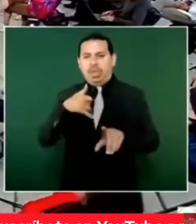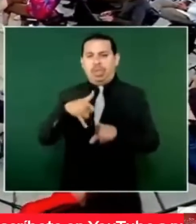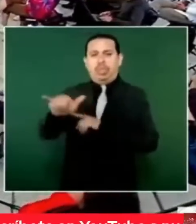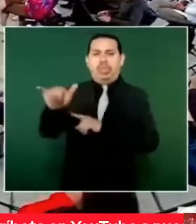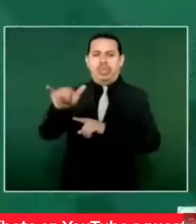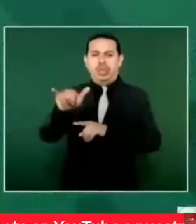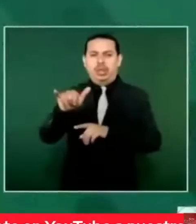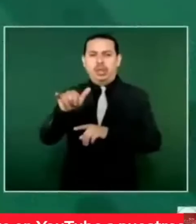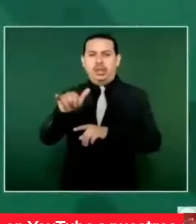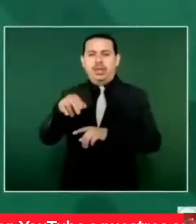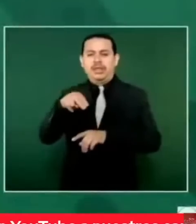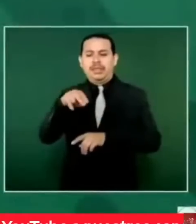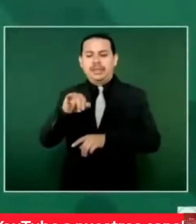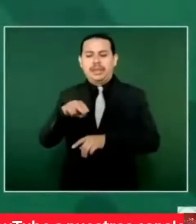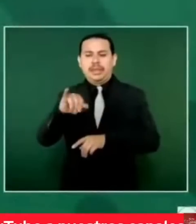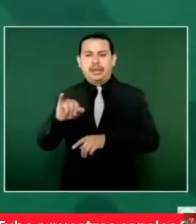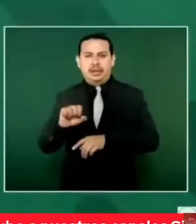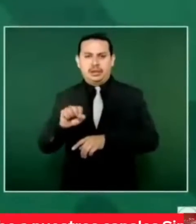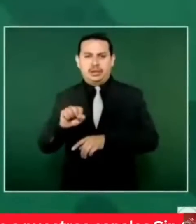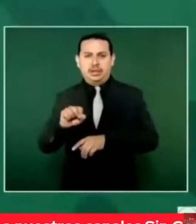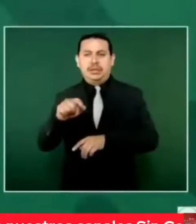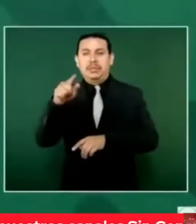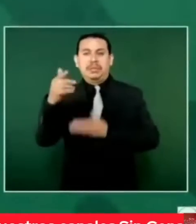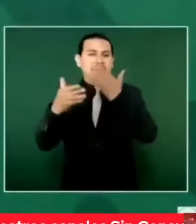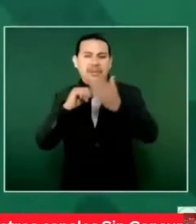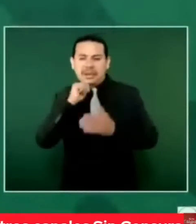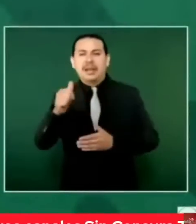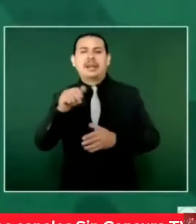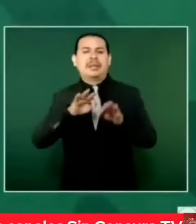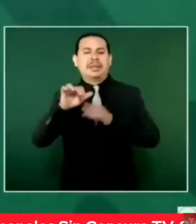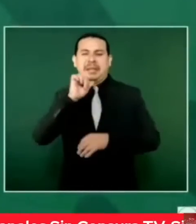peyorativa ninis, que ni estudian ni trabajan.